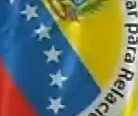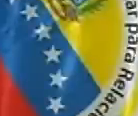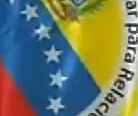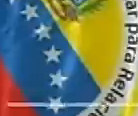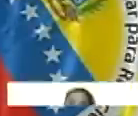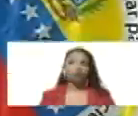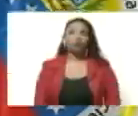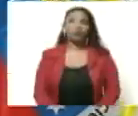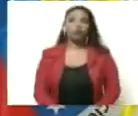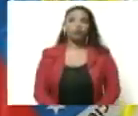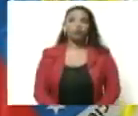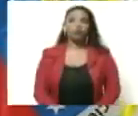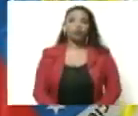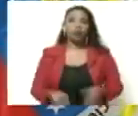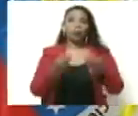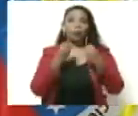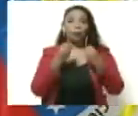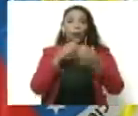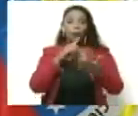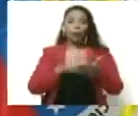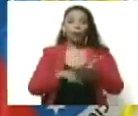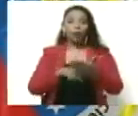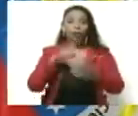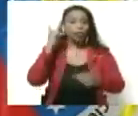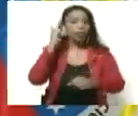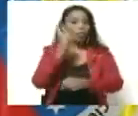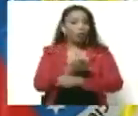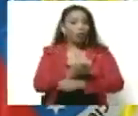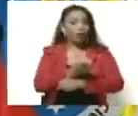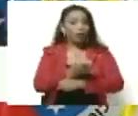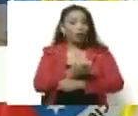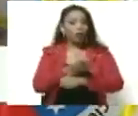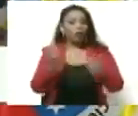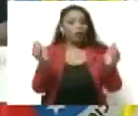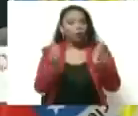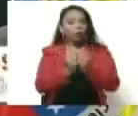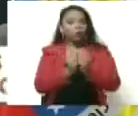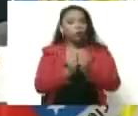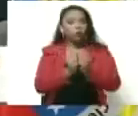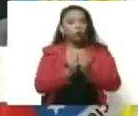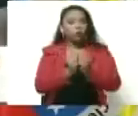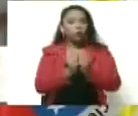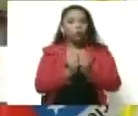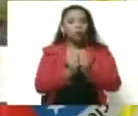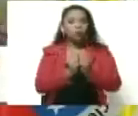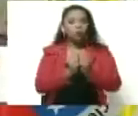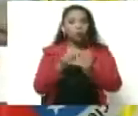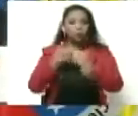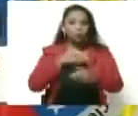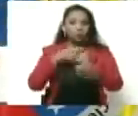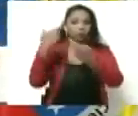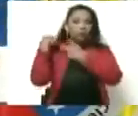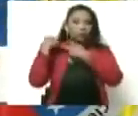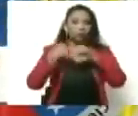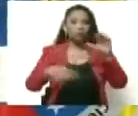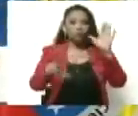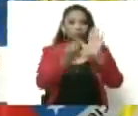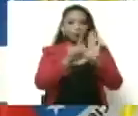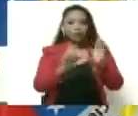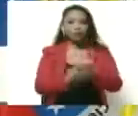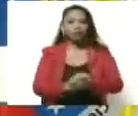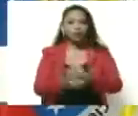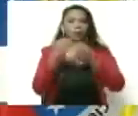para cumplir debidamente con lo que nos corresponde por ley,